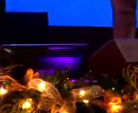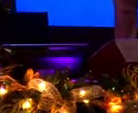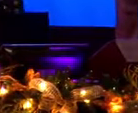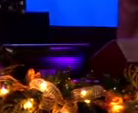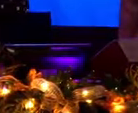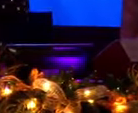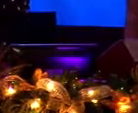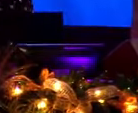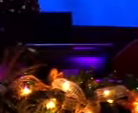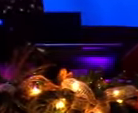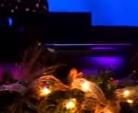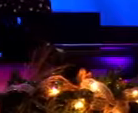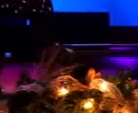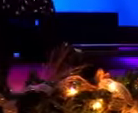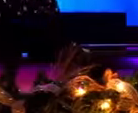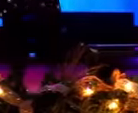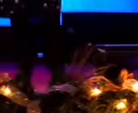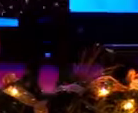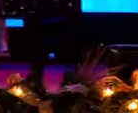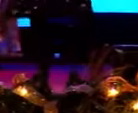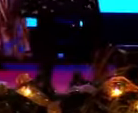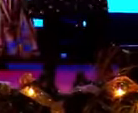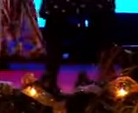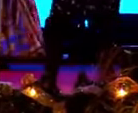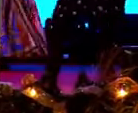¡Qué lindo! ¡Díselo!